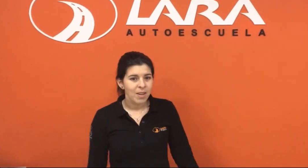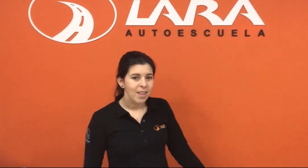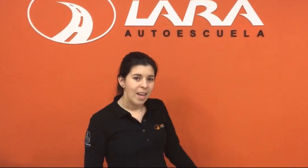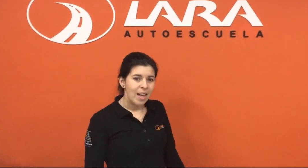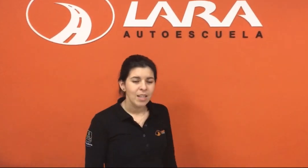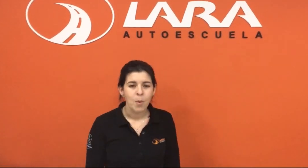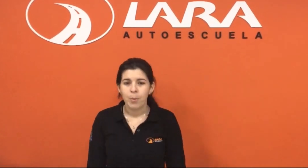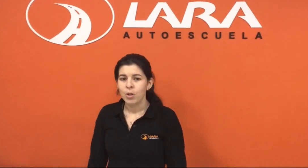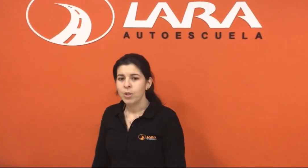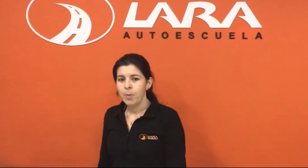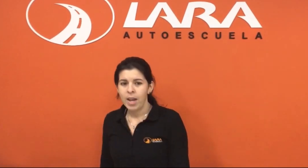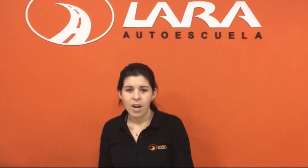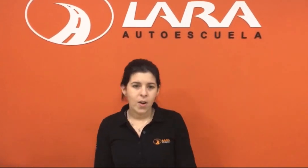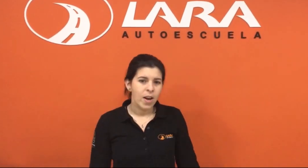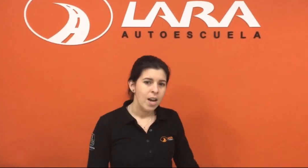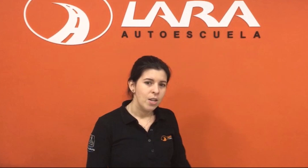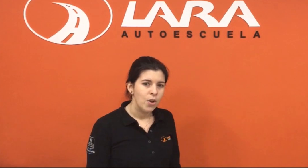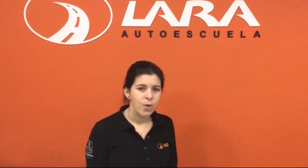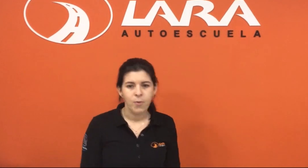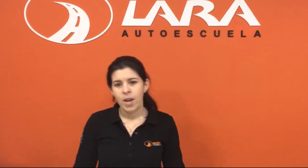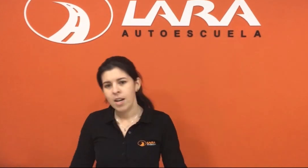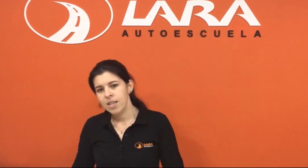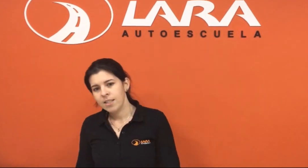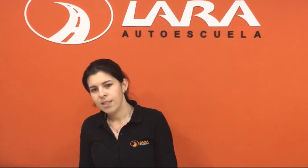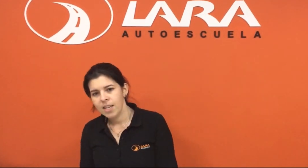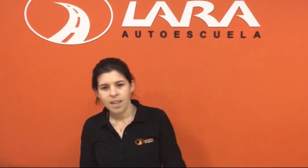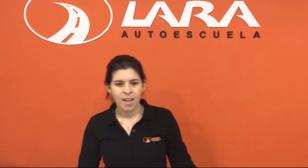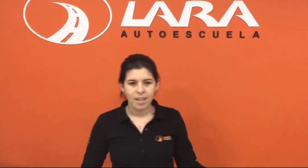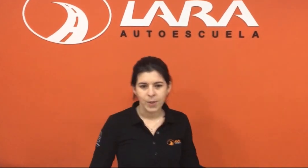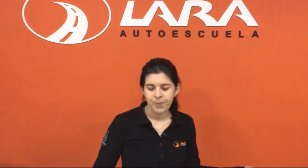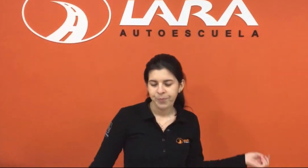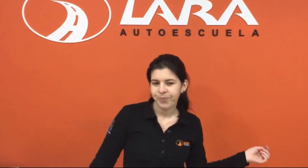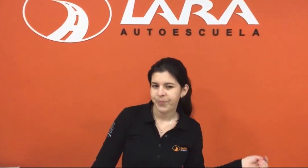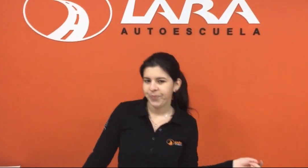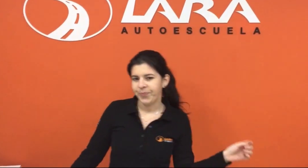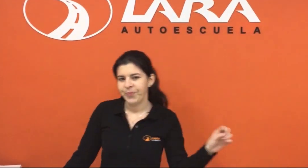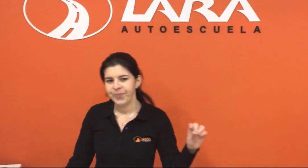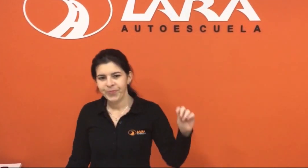¡Feliz Navidad! ¡Próspero año y felicidad!